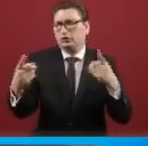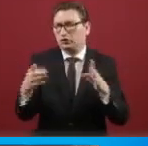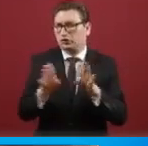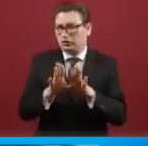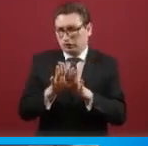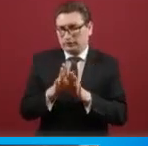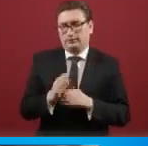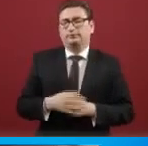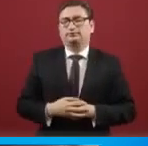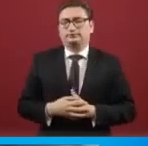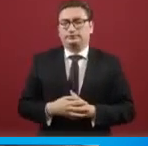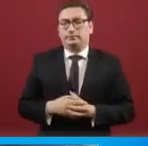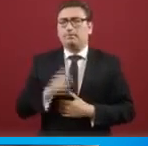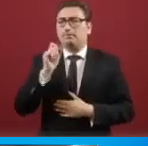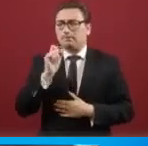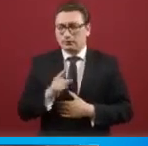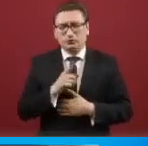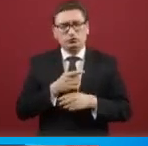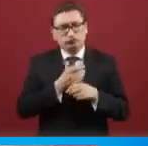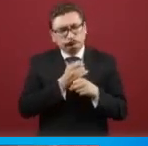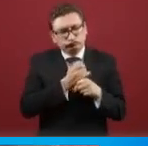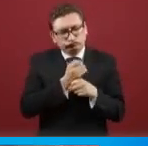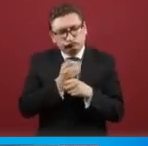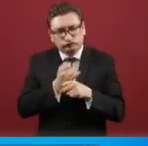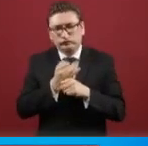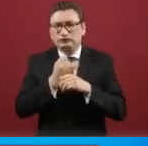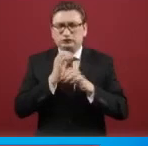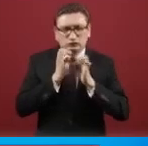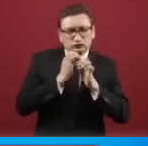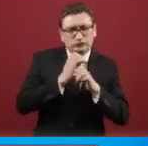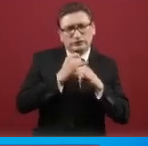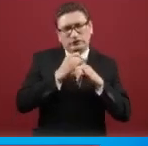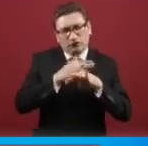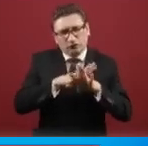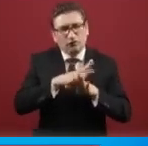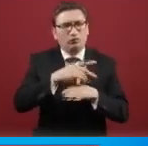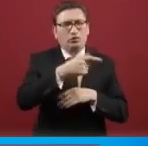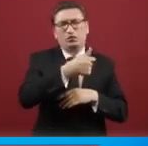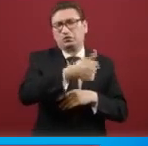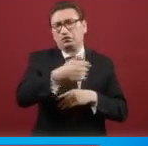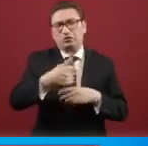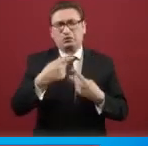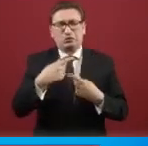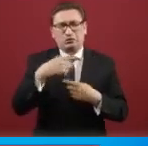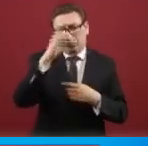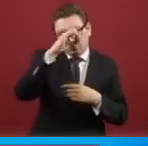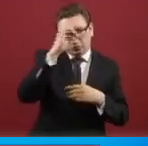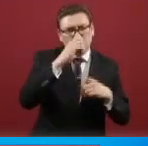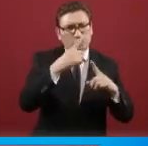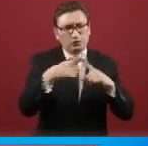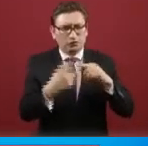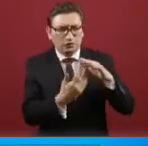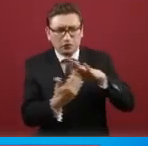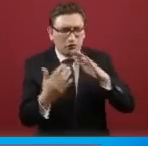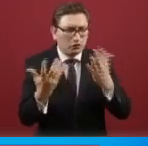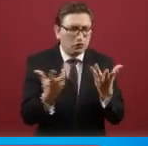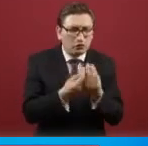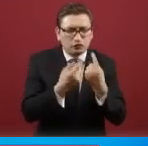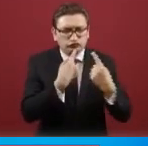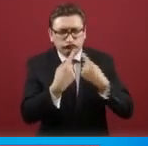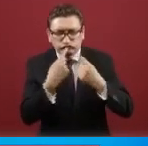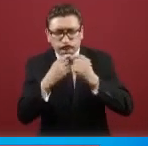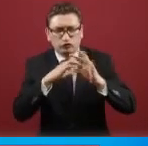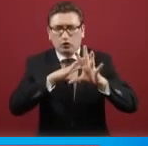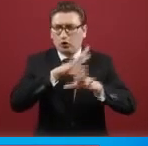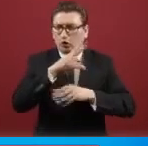de otorgar créditos del Infonavit a migrantes en el extranjero. La Secretaría de Relaciones Exteriores informó sobre el conflicto en la frontera entre Estados